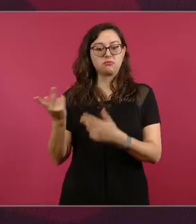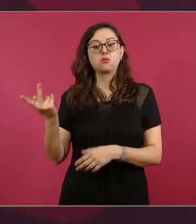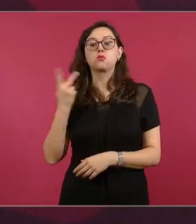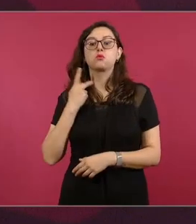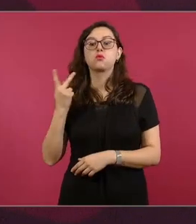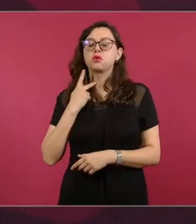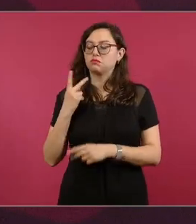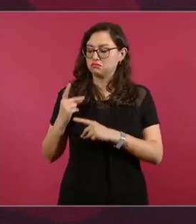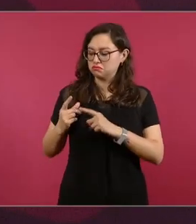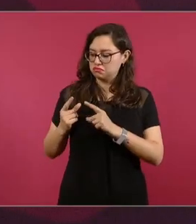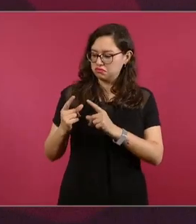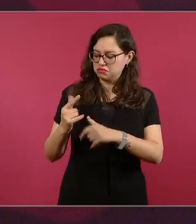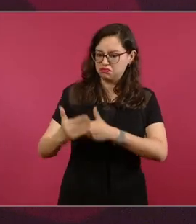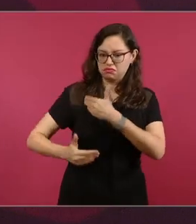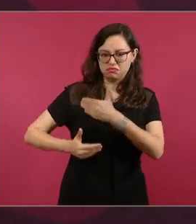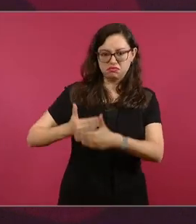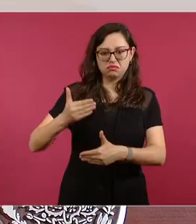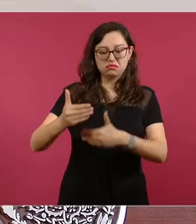No olvidar eso.